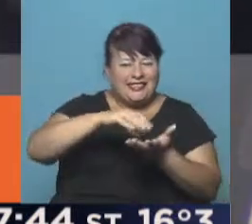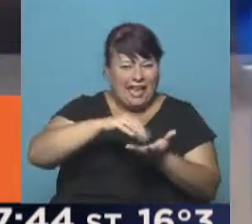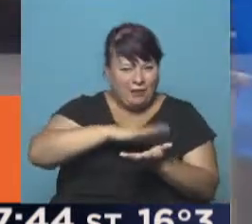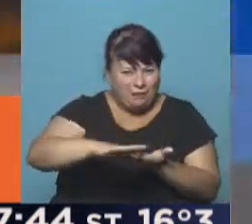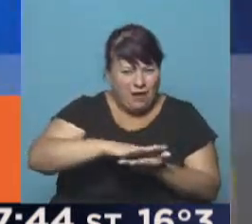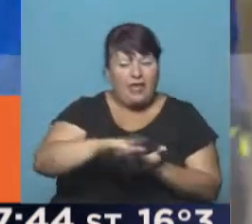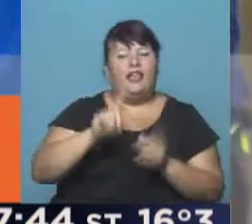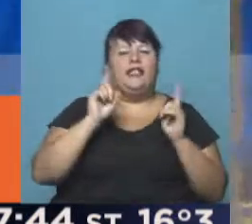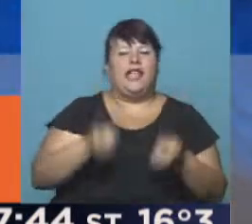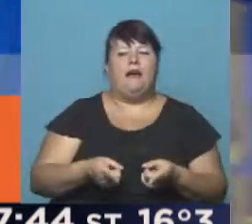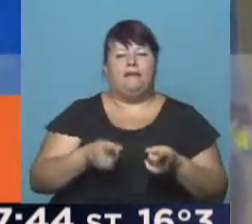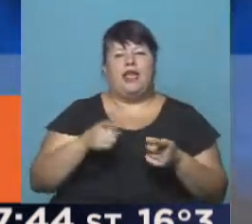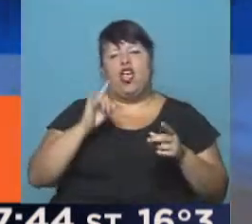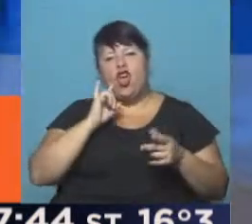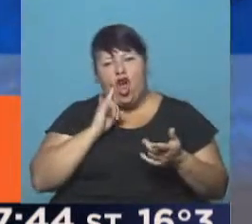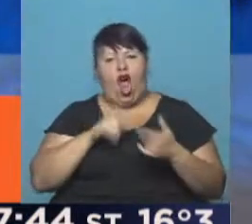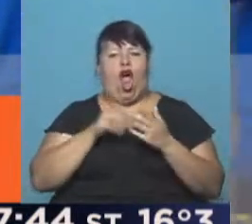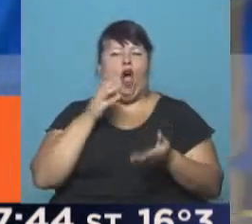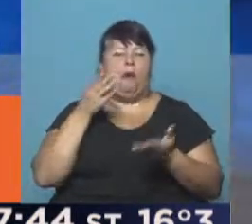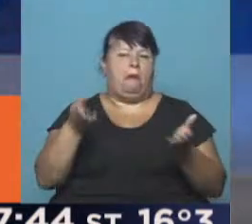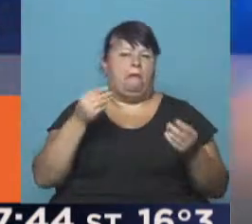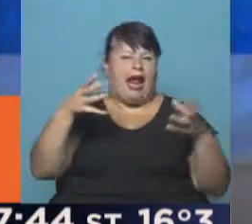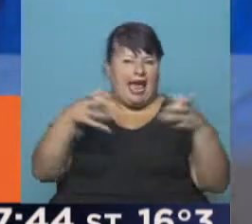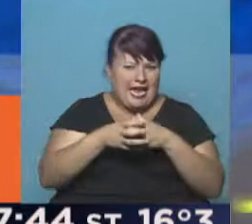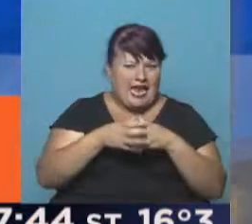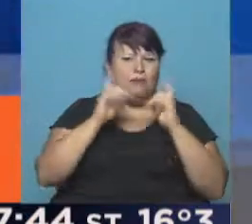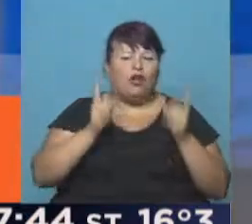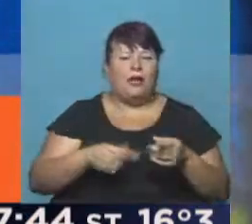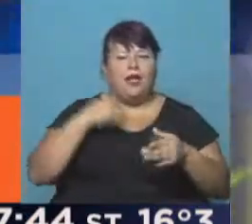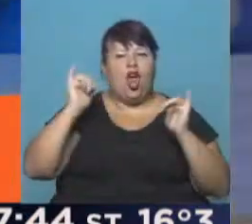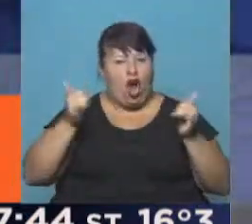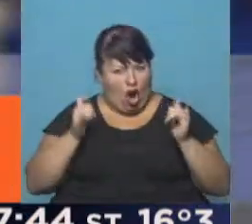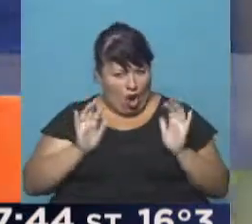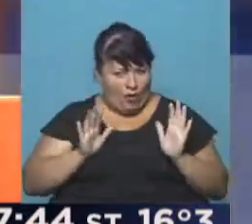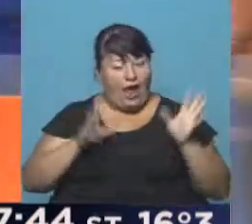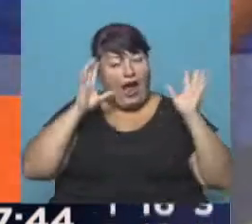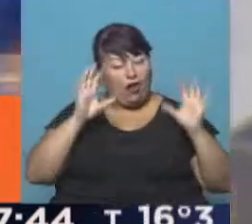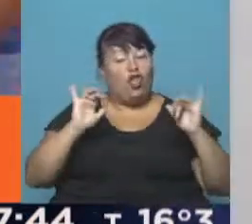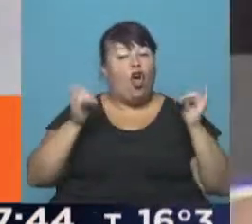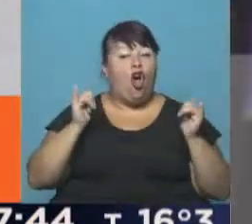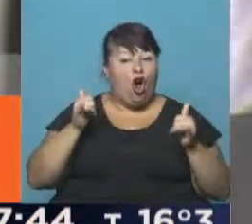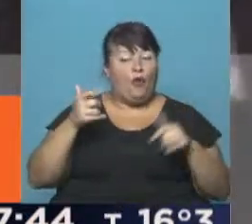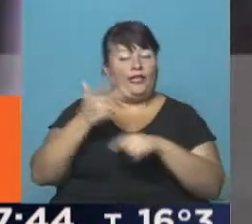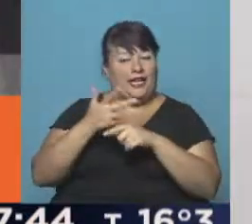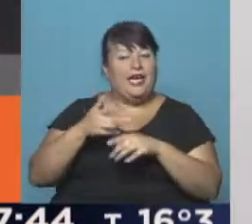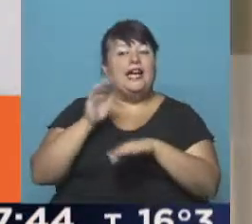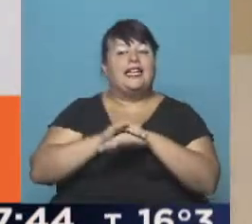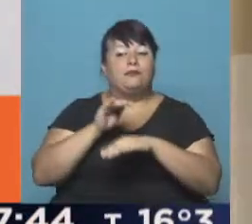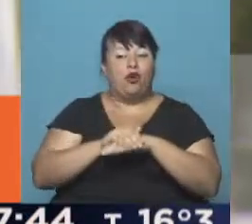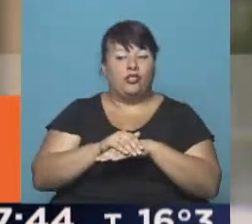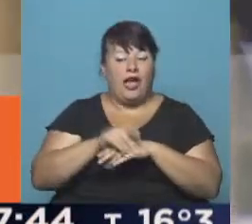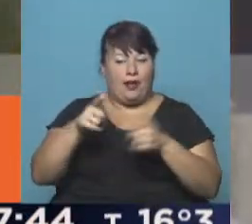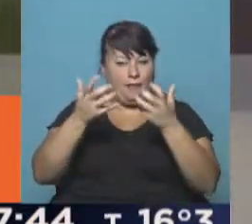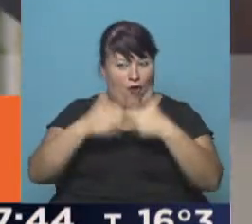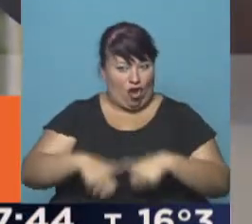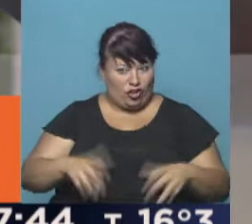sintético, entre las comodidades y facilidades para el plantel y también para los juveniles. Recordamos que los juveniles estarán a cargo de este